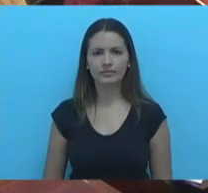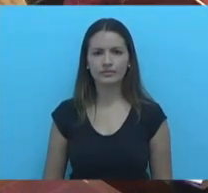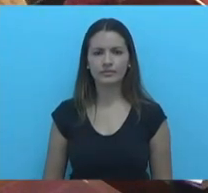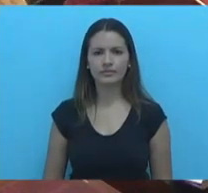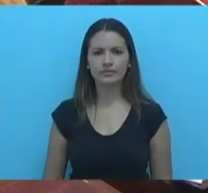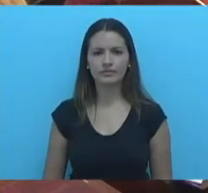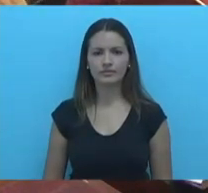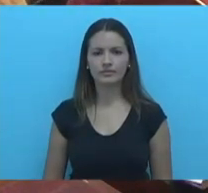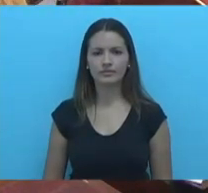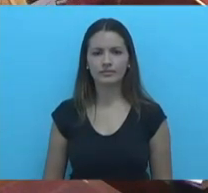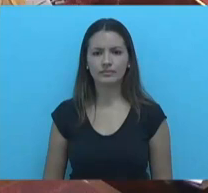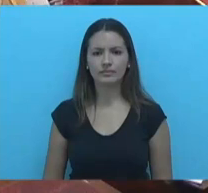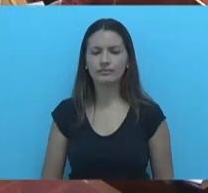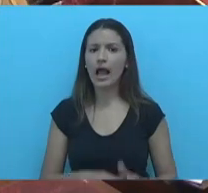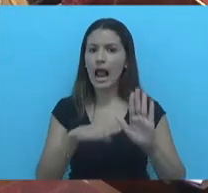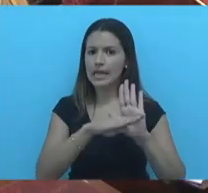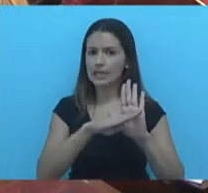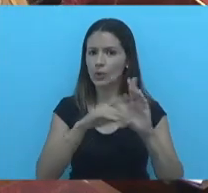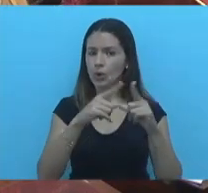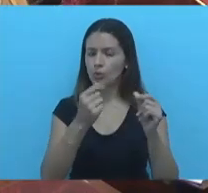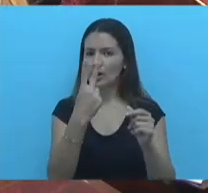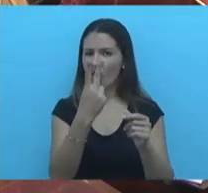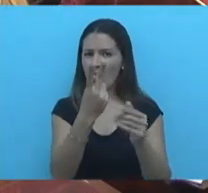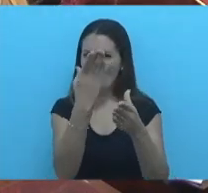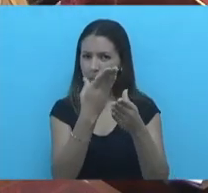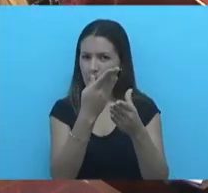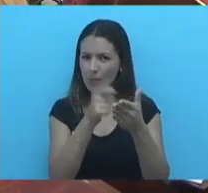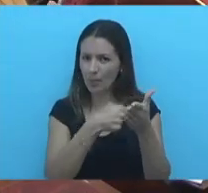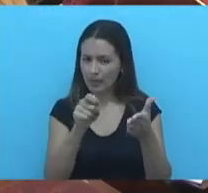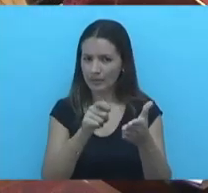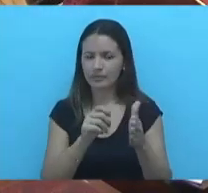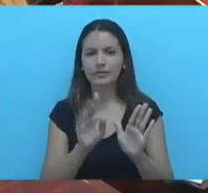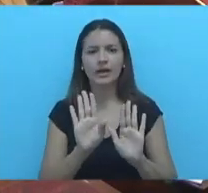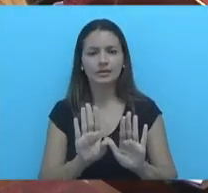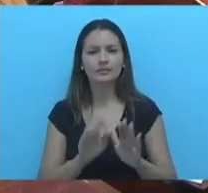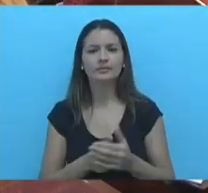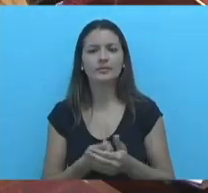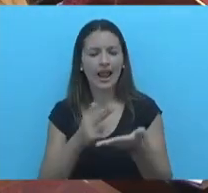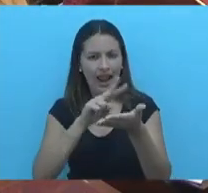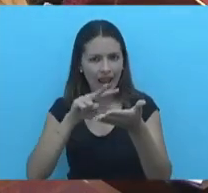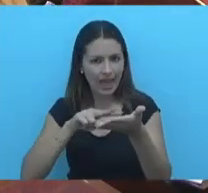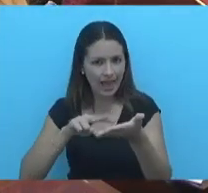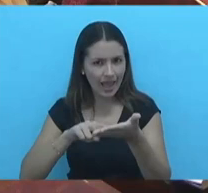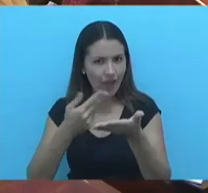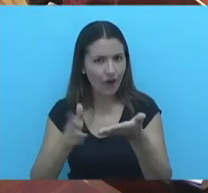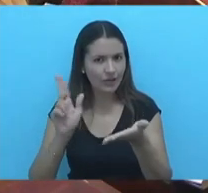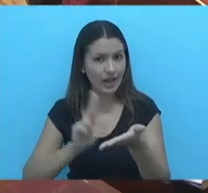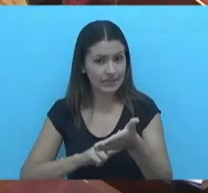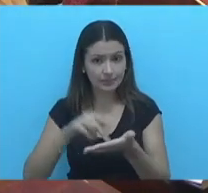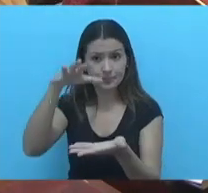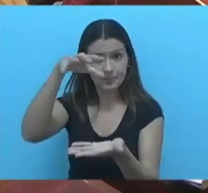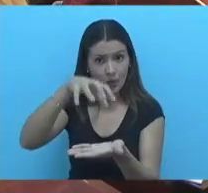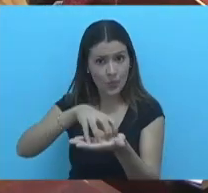Está mal el artículo 2, lo vamos a releer nuevamente. Vamos a releer el artículo primero. El 2. El inmueble y sus instalaciones